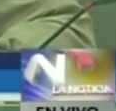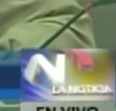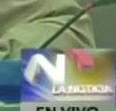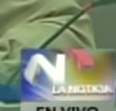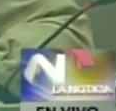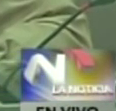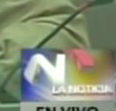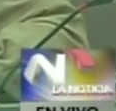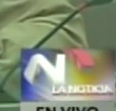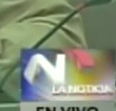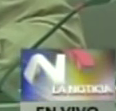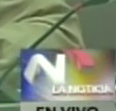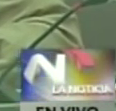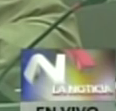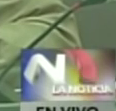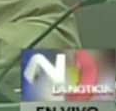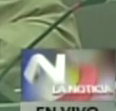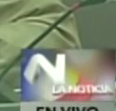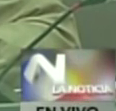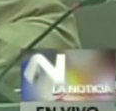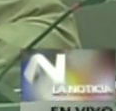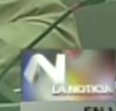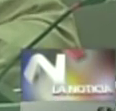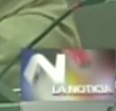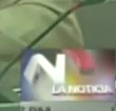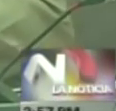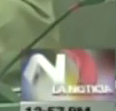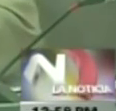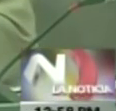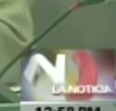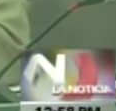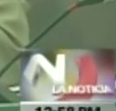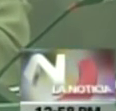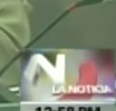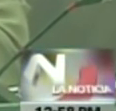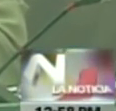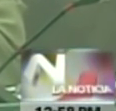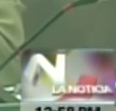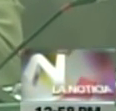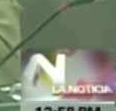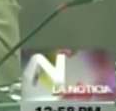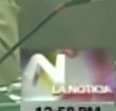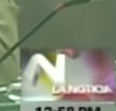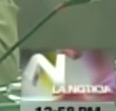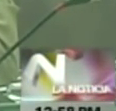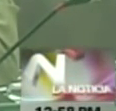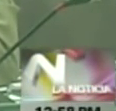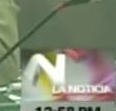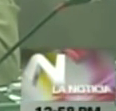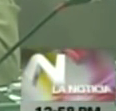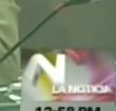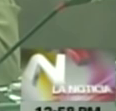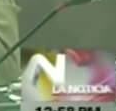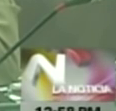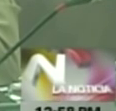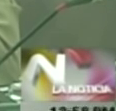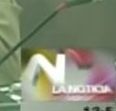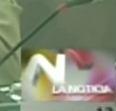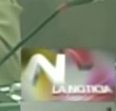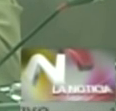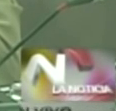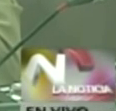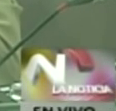12:58 minutos de esta tarde. Un saludo a toda Venezuela. Bueno, y un saludo, nos están viendo desde Uruguay. Un saludo a